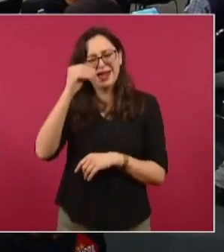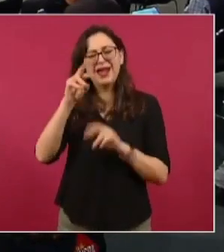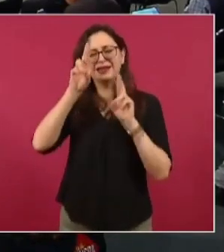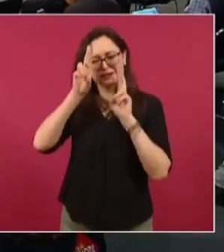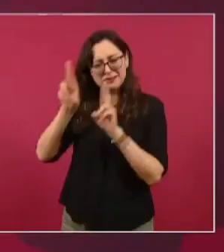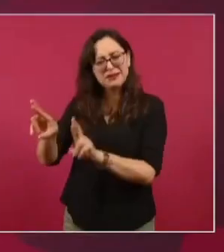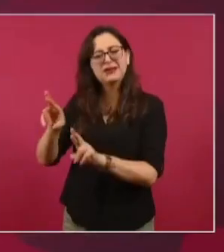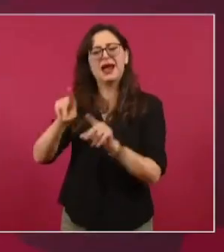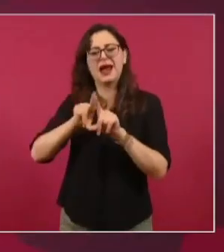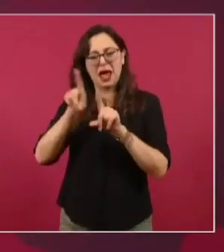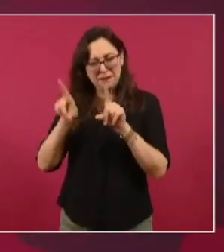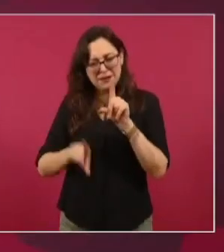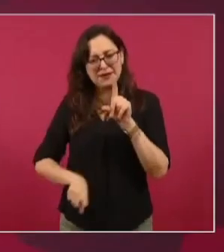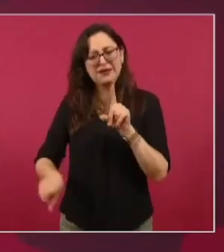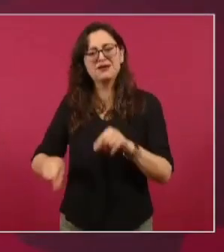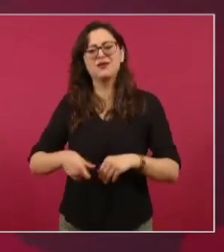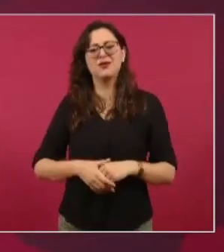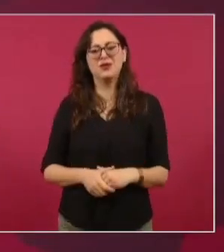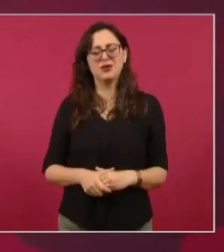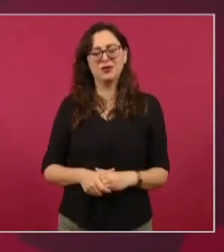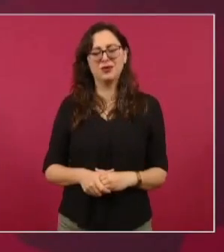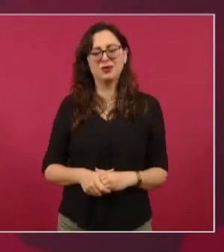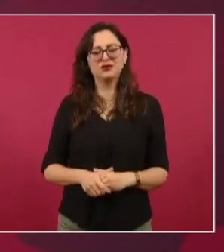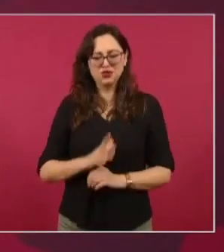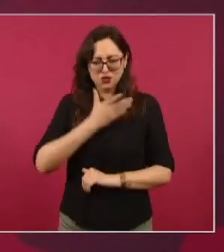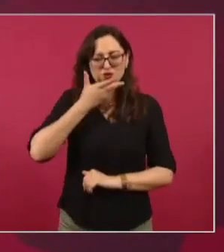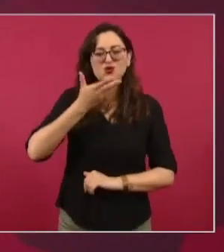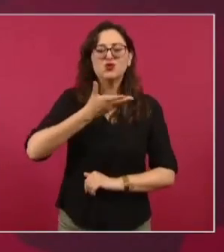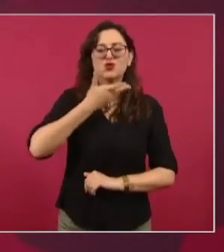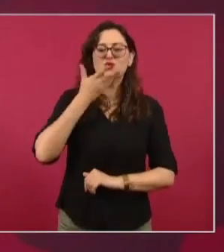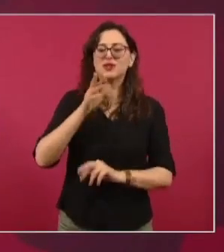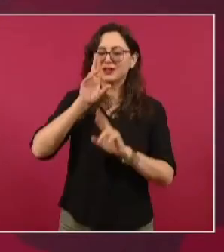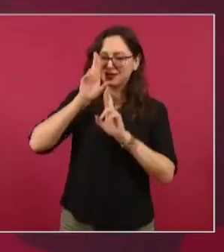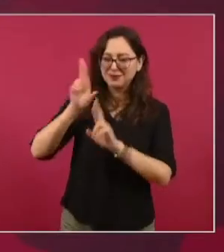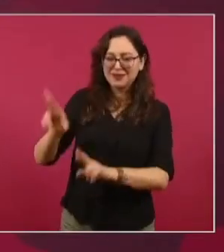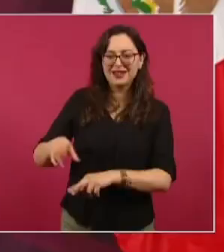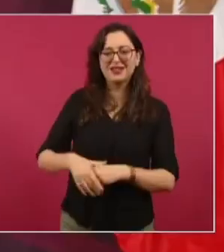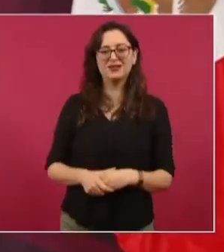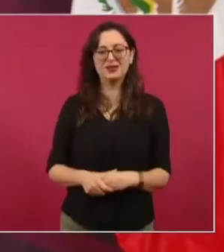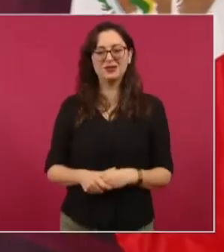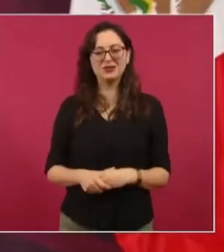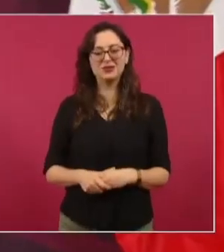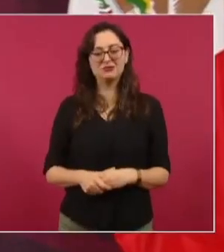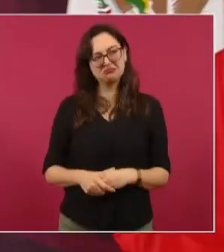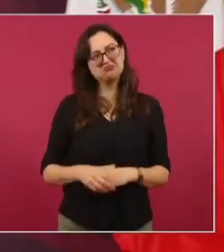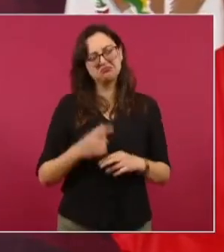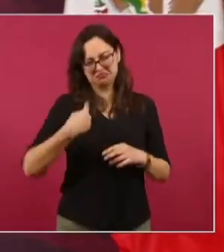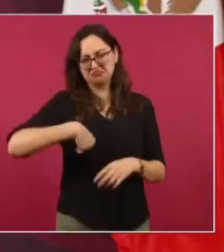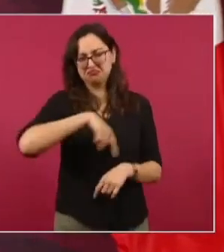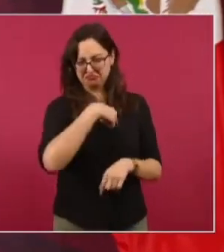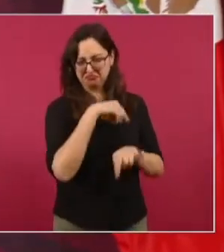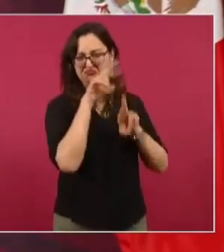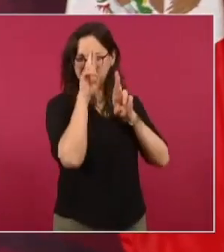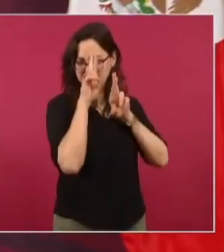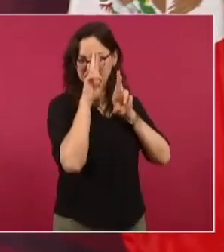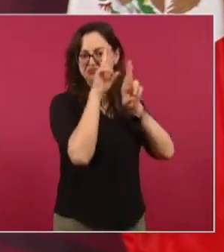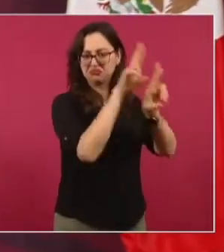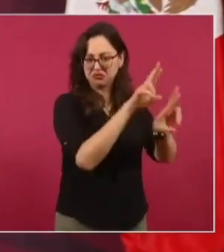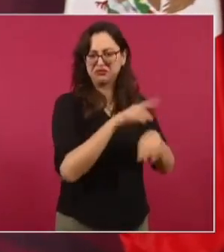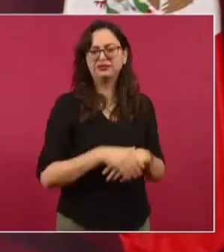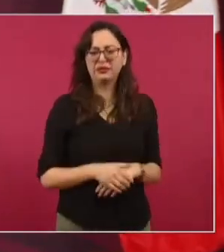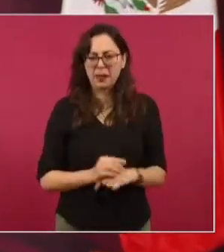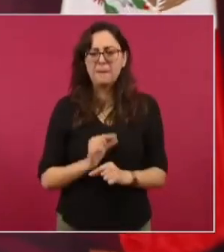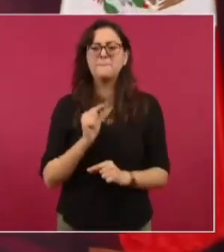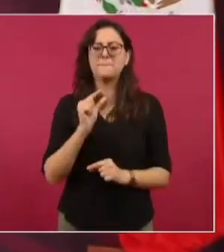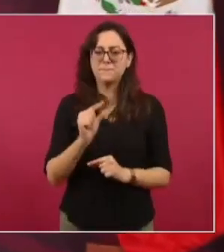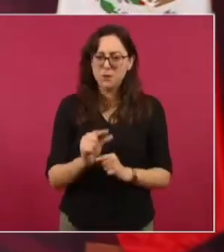como nosotros los respetamos y los vamos a seguir respetando afortunadamente ahí va poco